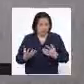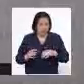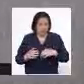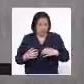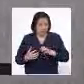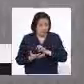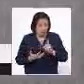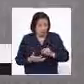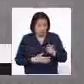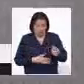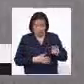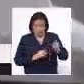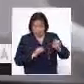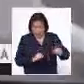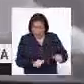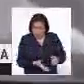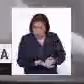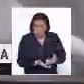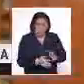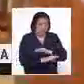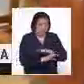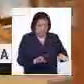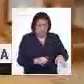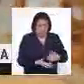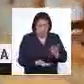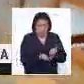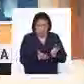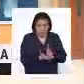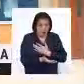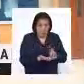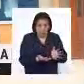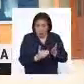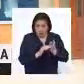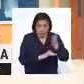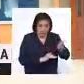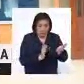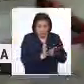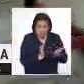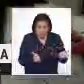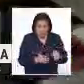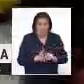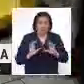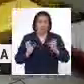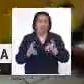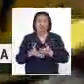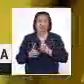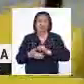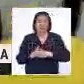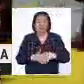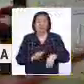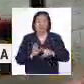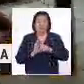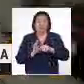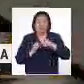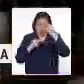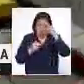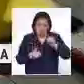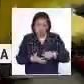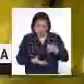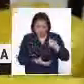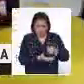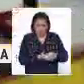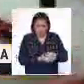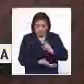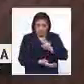posible terminar el colegio sin haber pisado un salón de clases? Un equipo de Latina Noticias comprobó que tan solo con un pago de